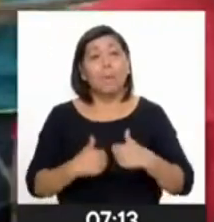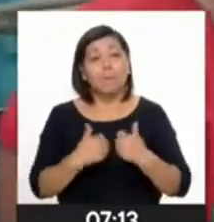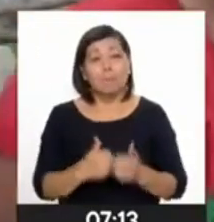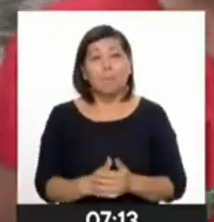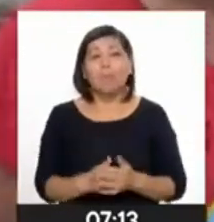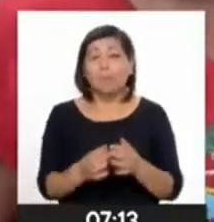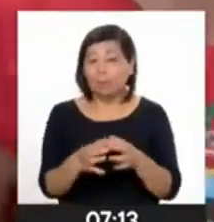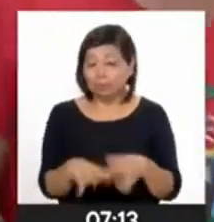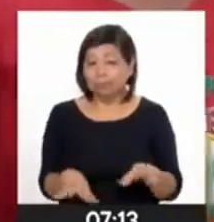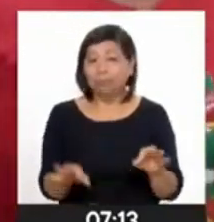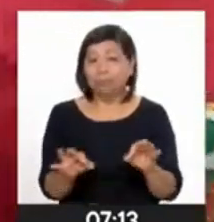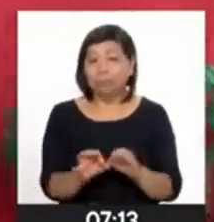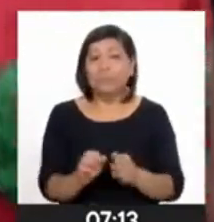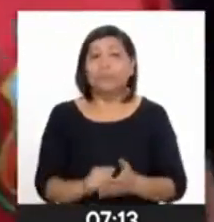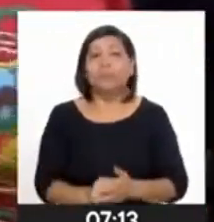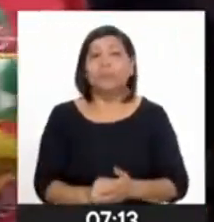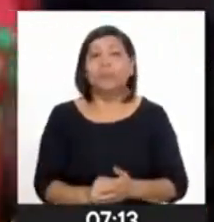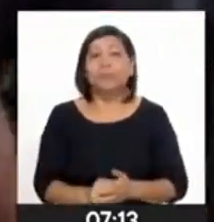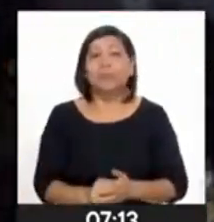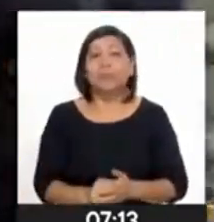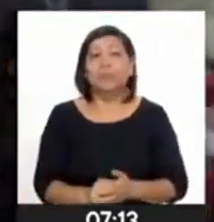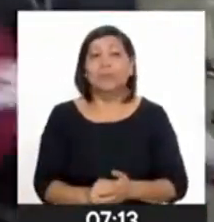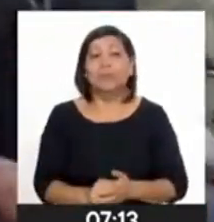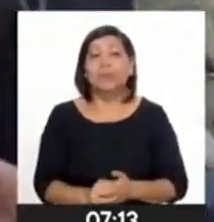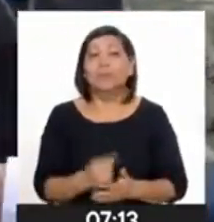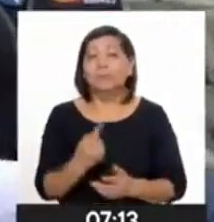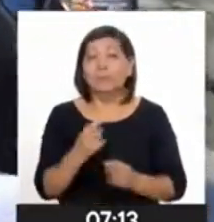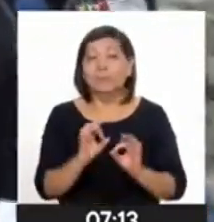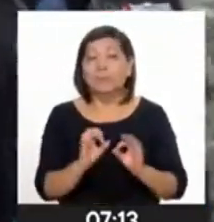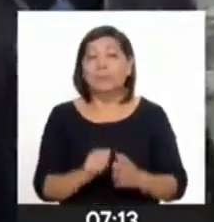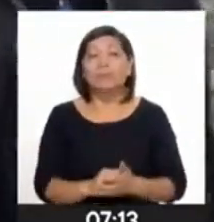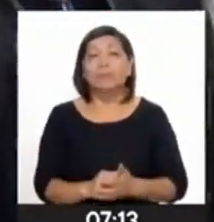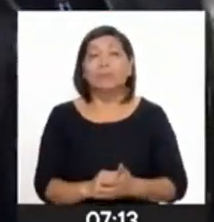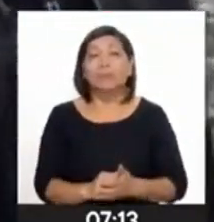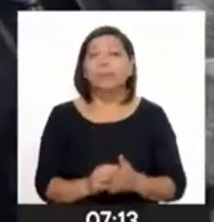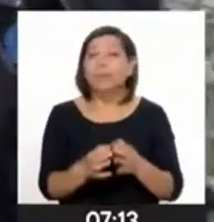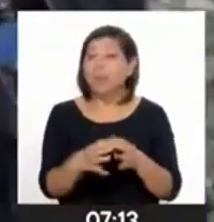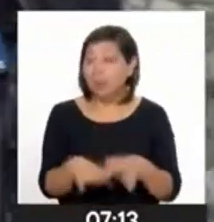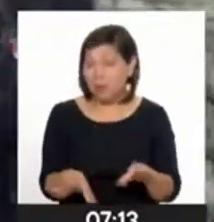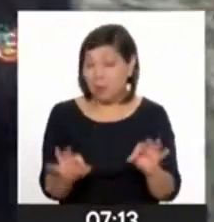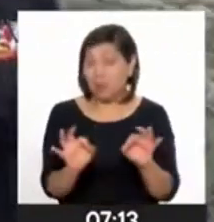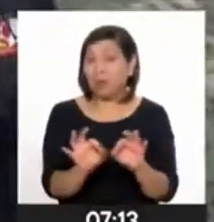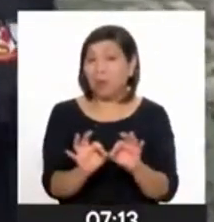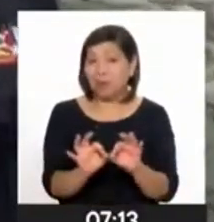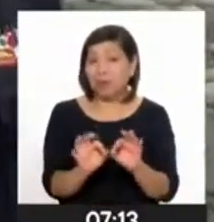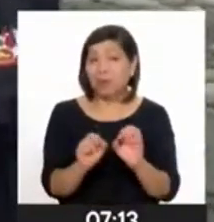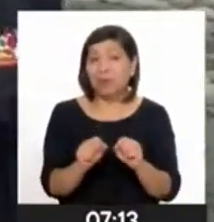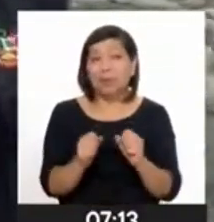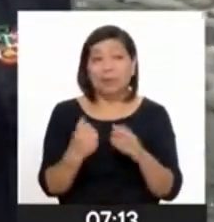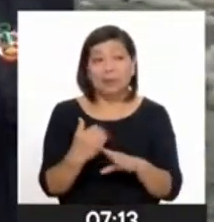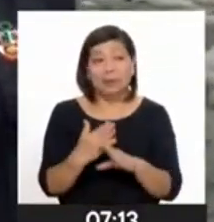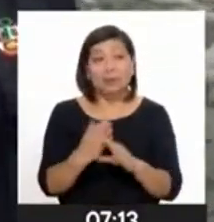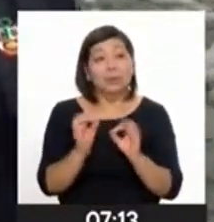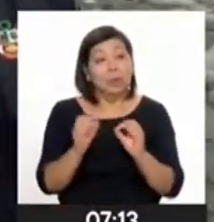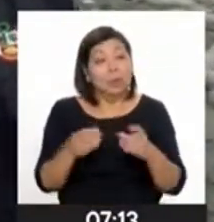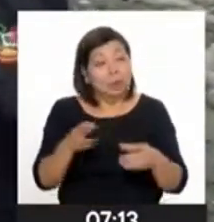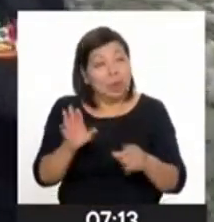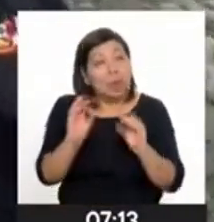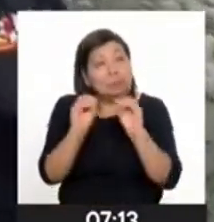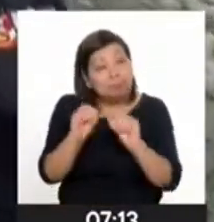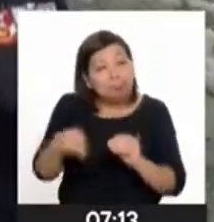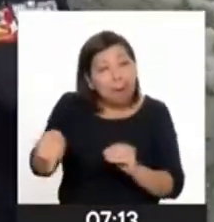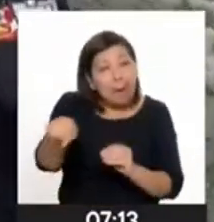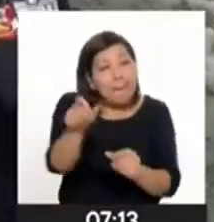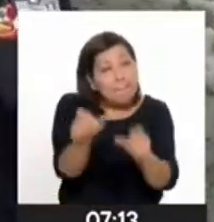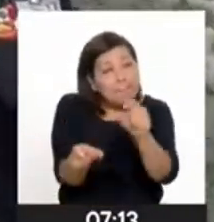La importancia de esta faena, Chuya Chuya, Perú Limpio. Bueno, la importancia es de que de alguna manera formemos conciencia entre